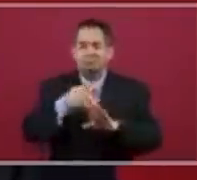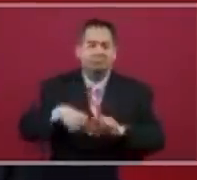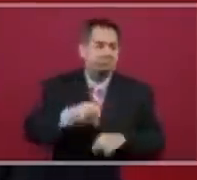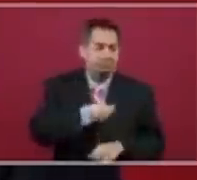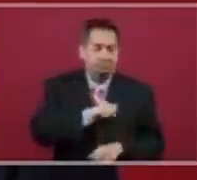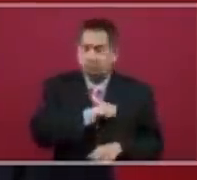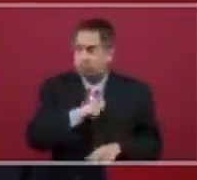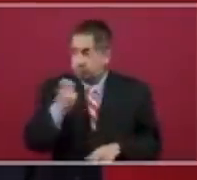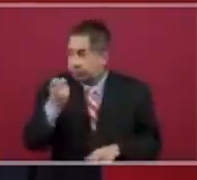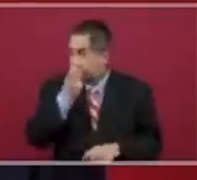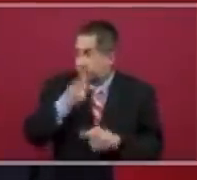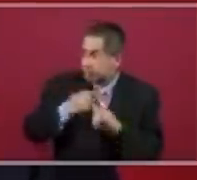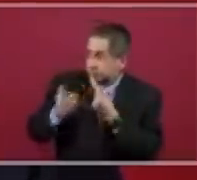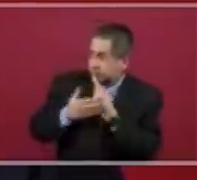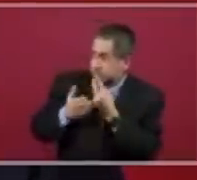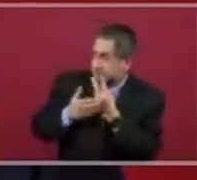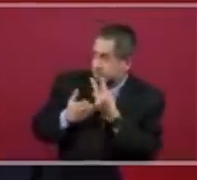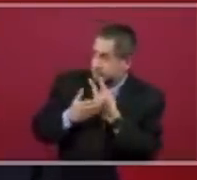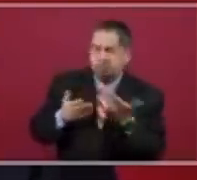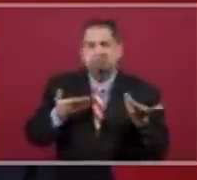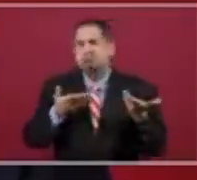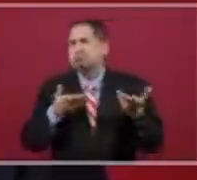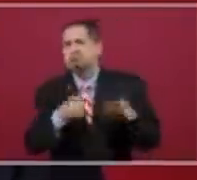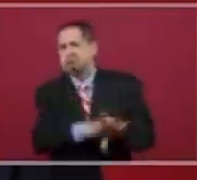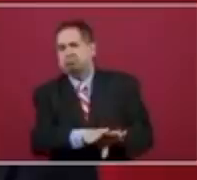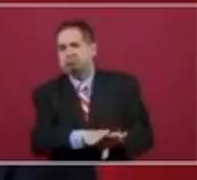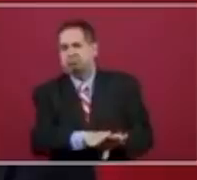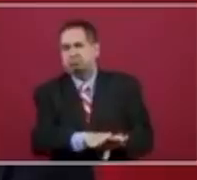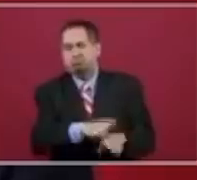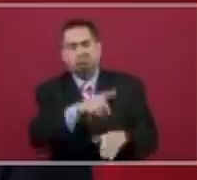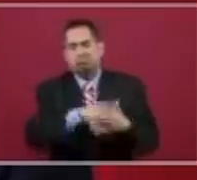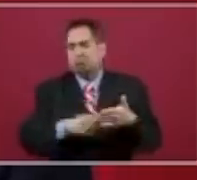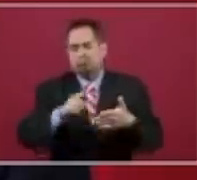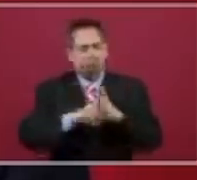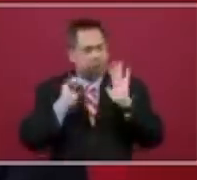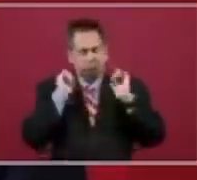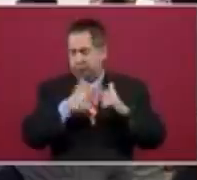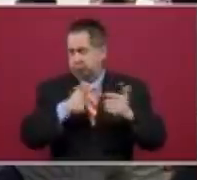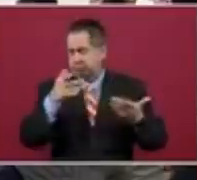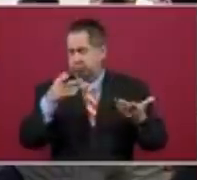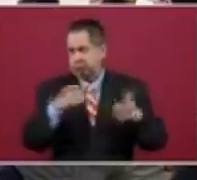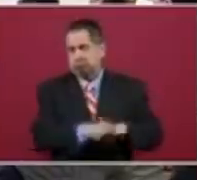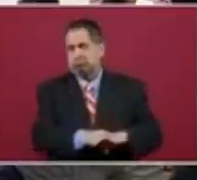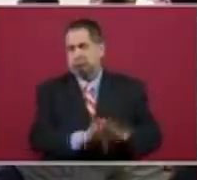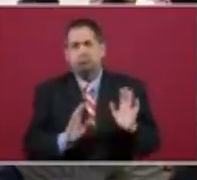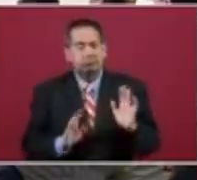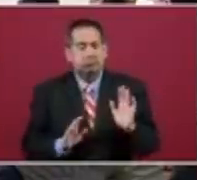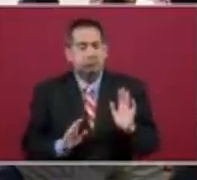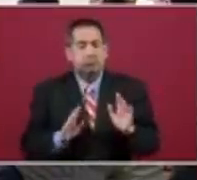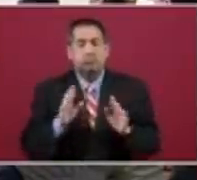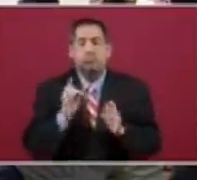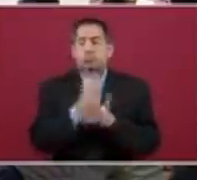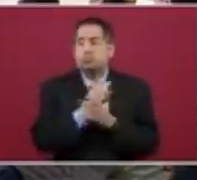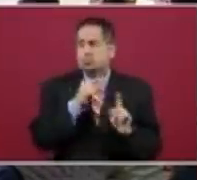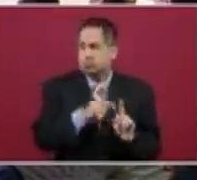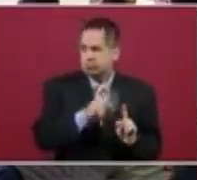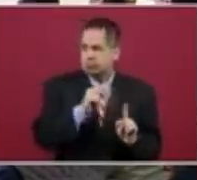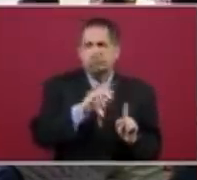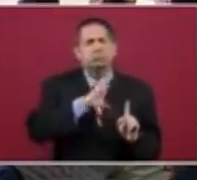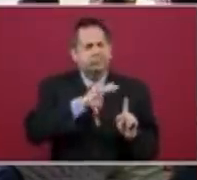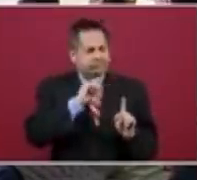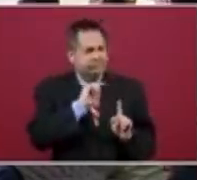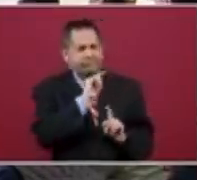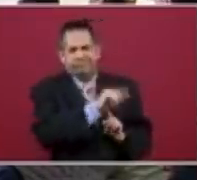pueblo, se suspende cualquier actividad, no solo en este caso,